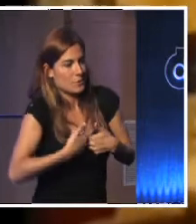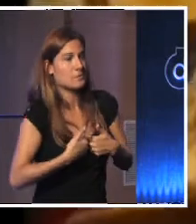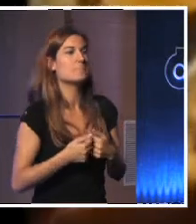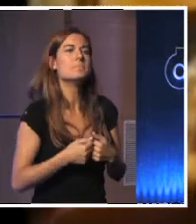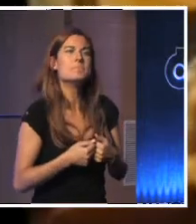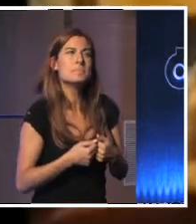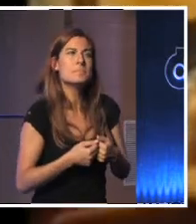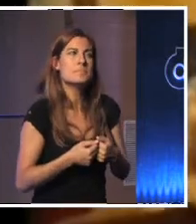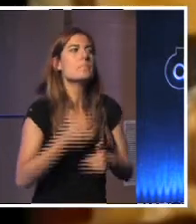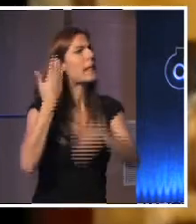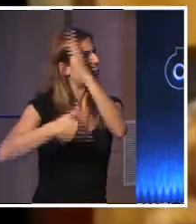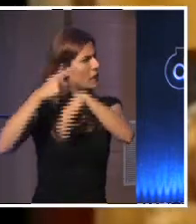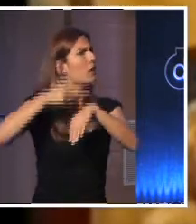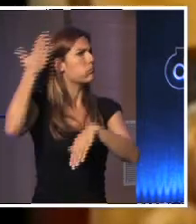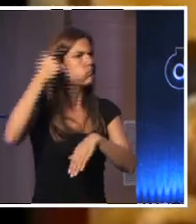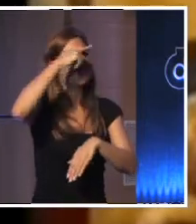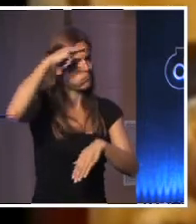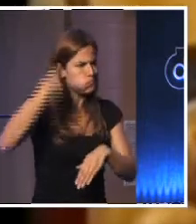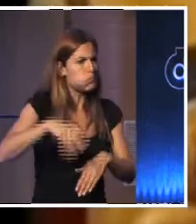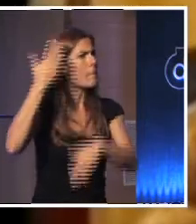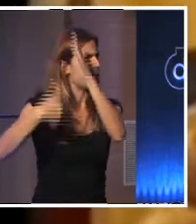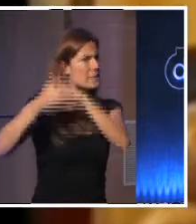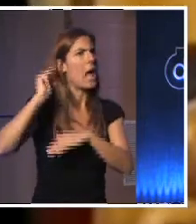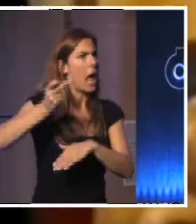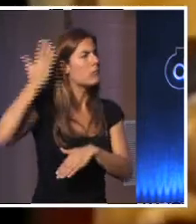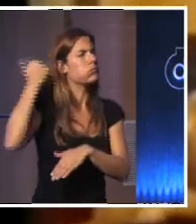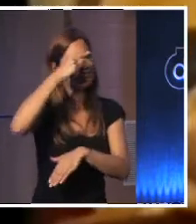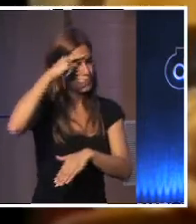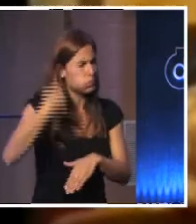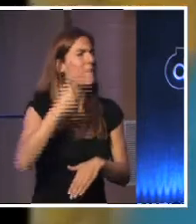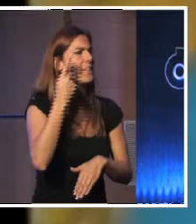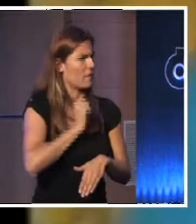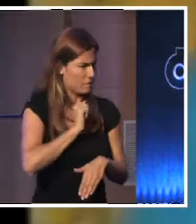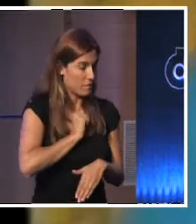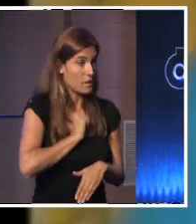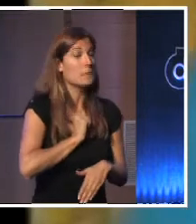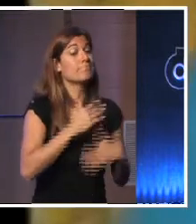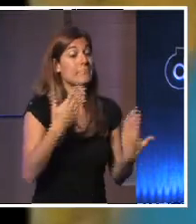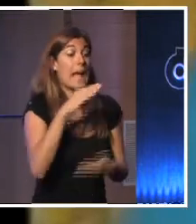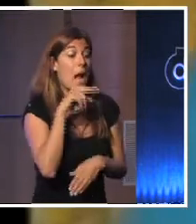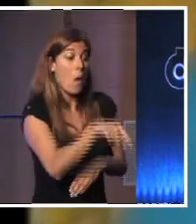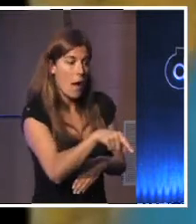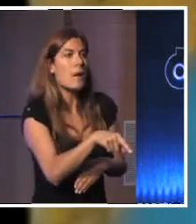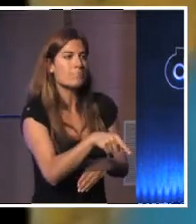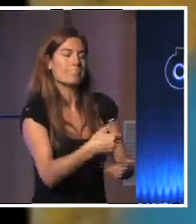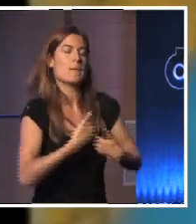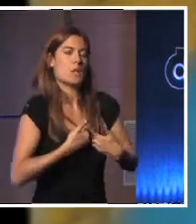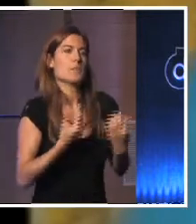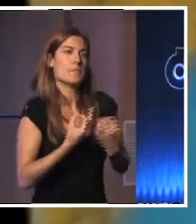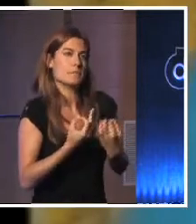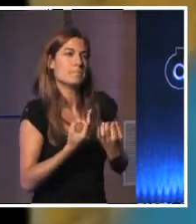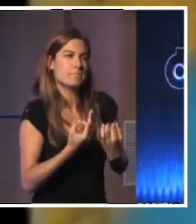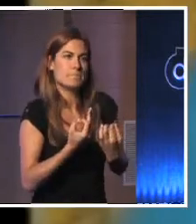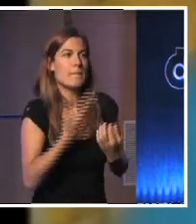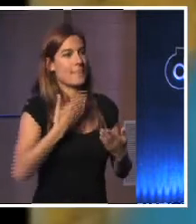He pasado por momentos muy difíciles en los últimos años. El perro quiere que yo sea feliz